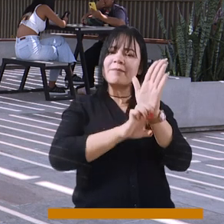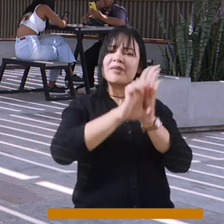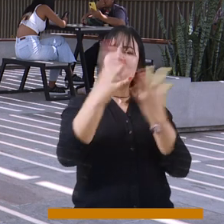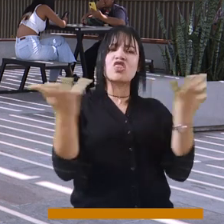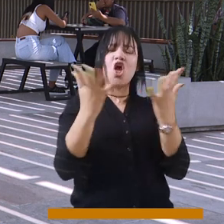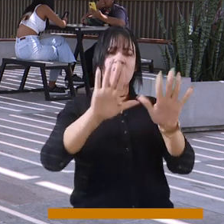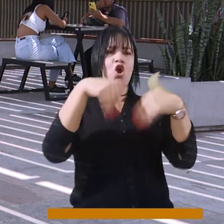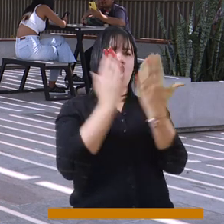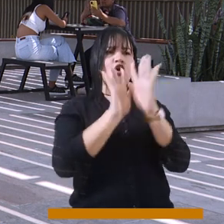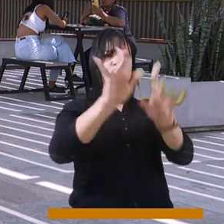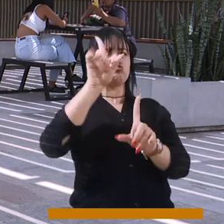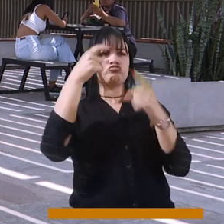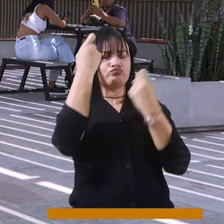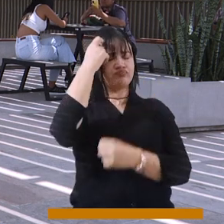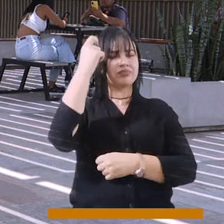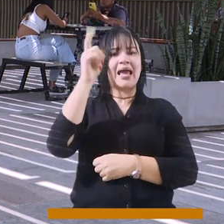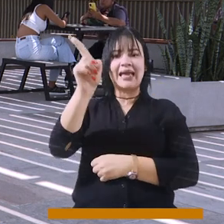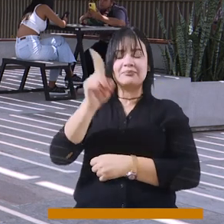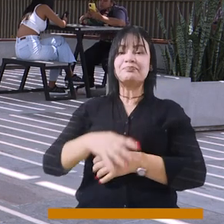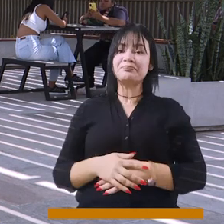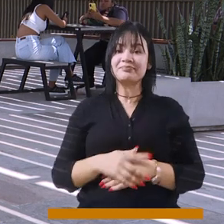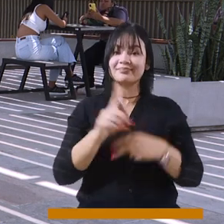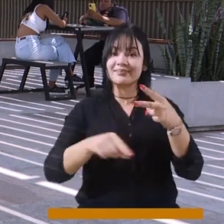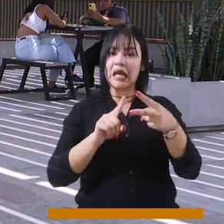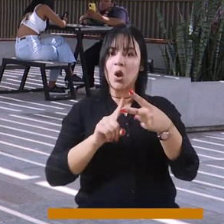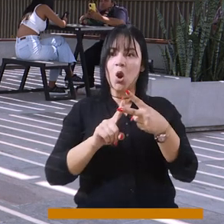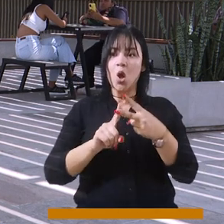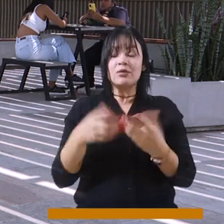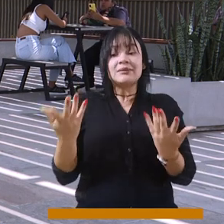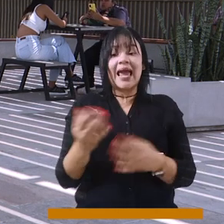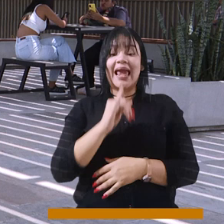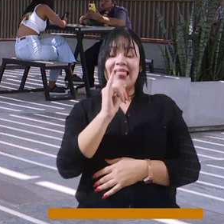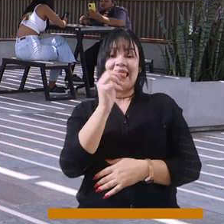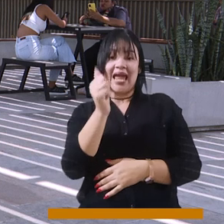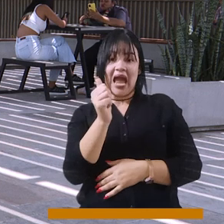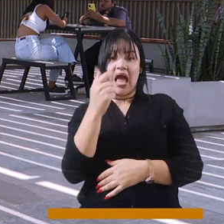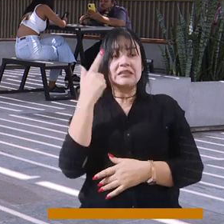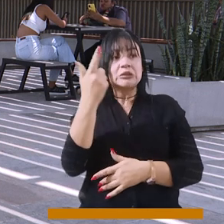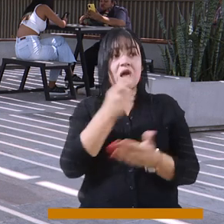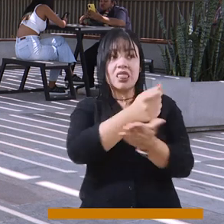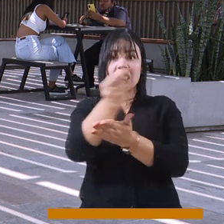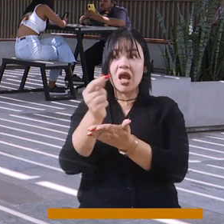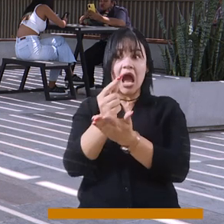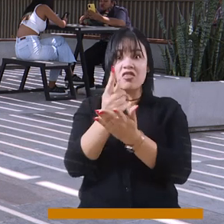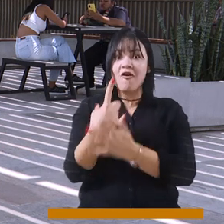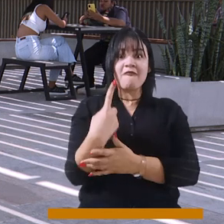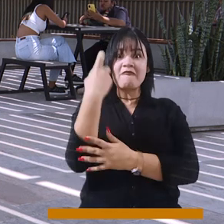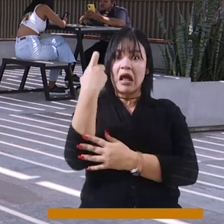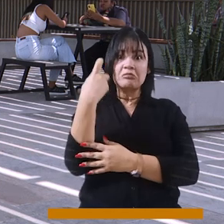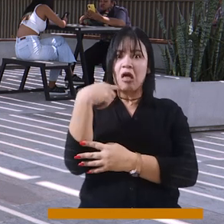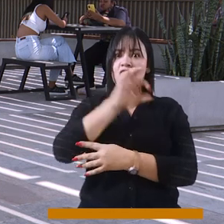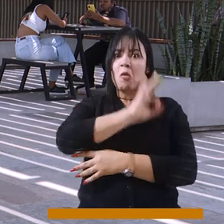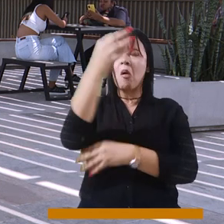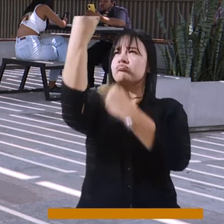públicos de Medellín y lo segundo clases de inteligencia financiera cátedra de inteligencia financiera porque nunca hemos sido formados